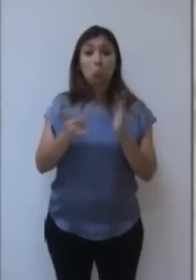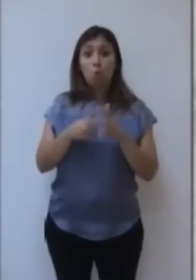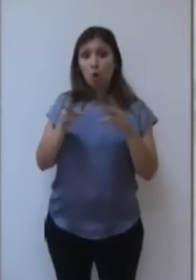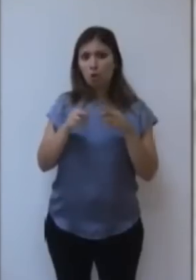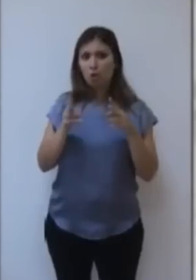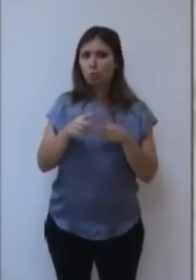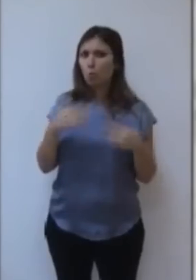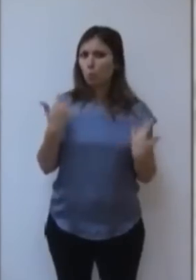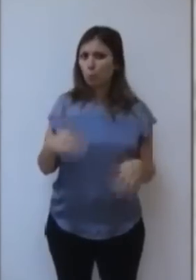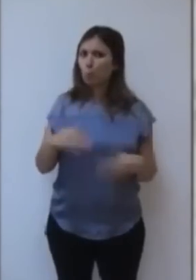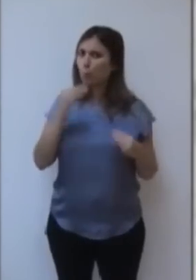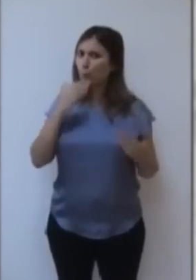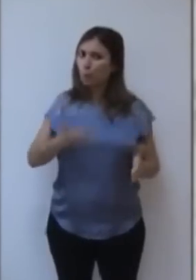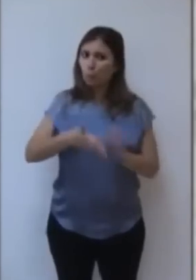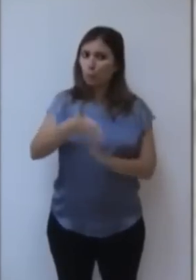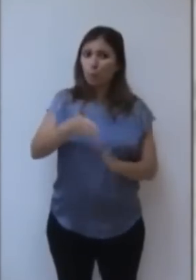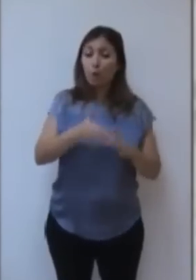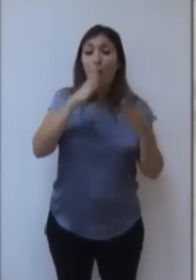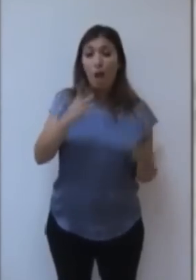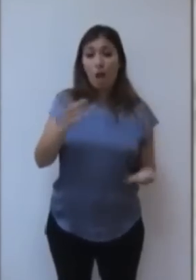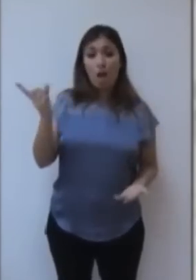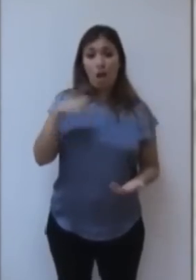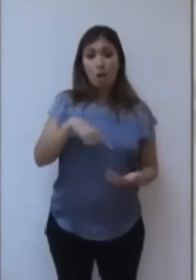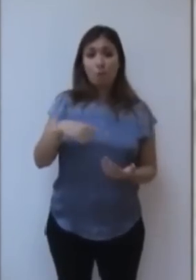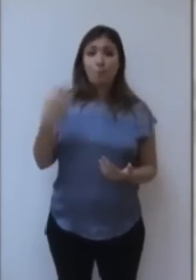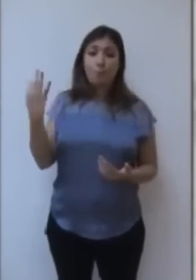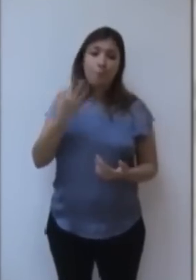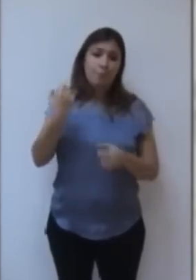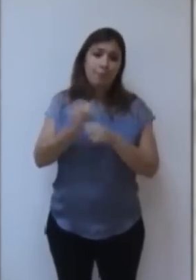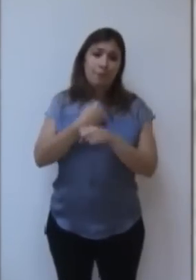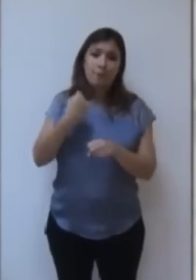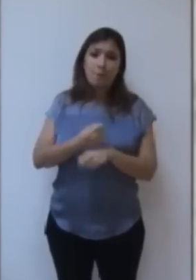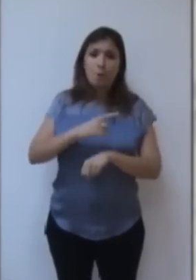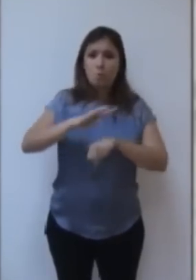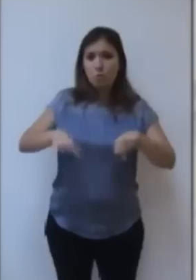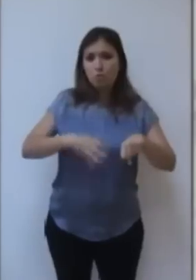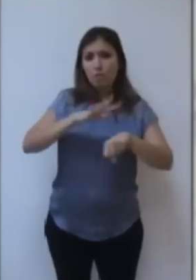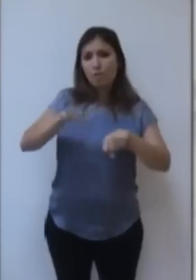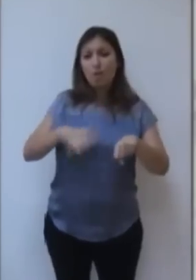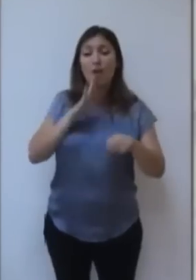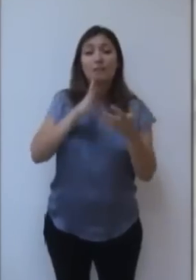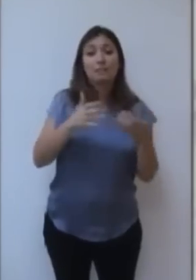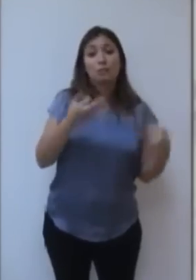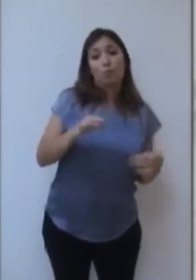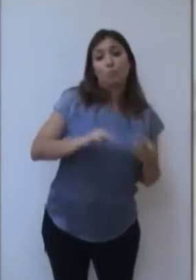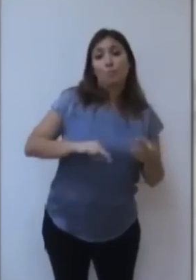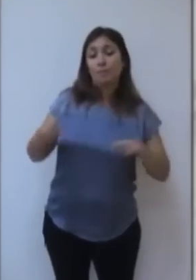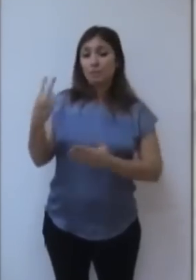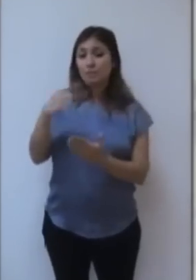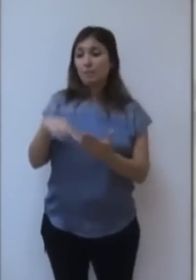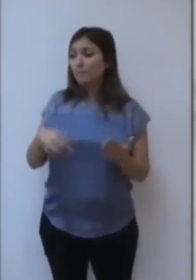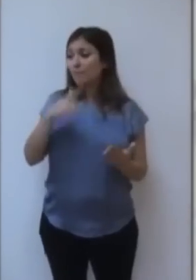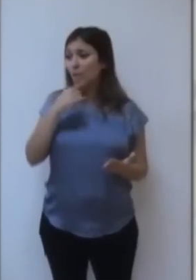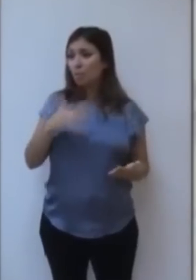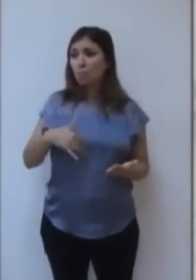muy prometedores, ¿no? Y que pueden hacer que lo que hoy en día requiere a lo mejor un trabajo de 4 o 5 horas para convertir un texto, lo puedas hacer